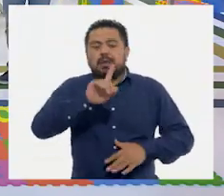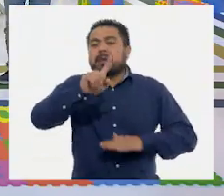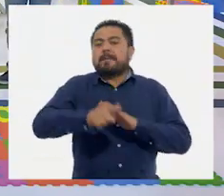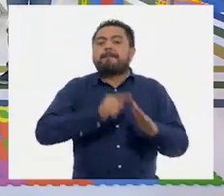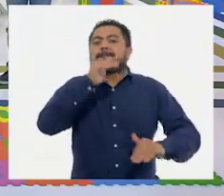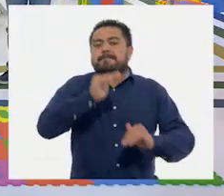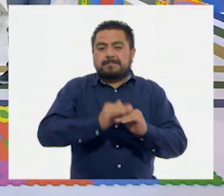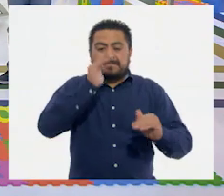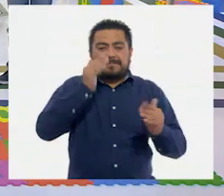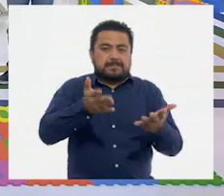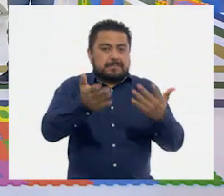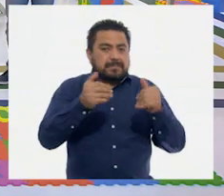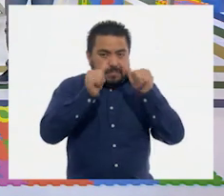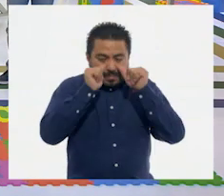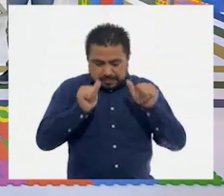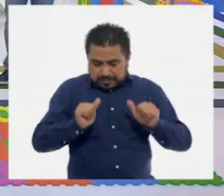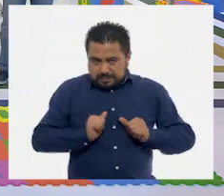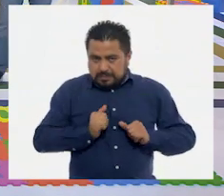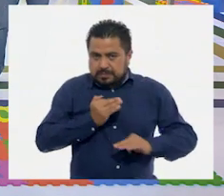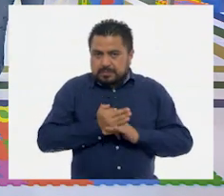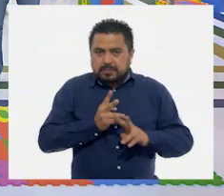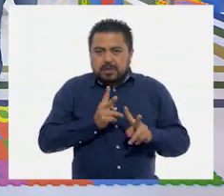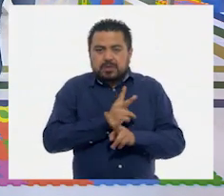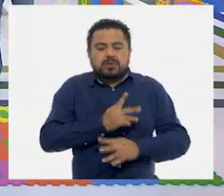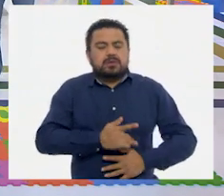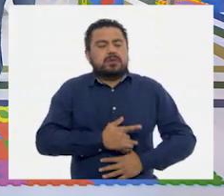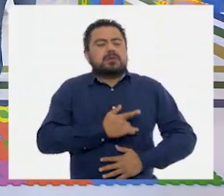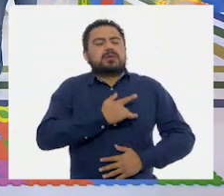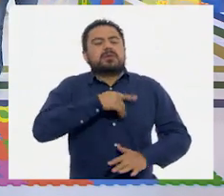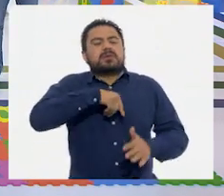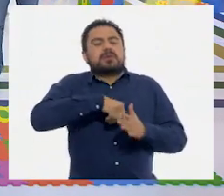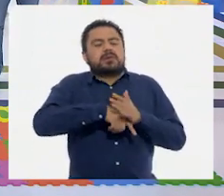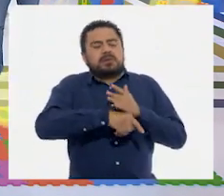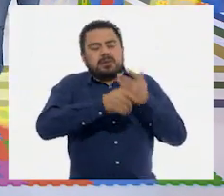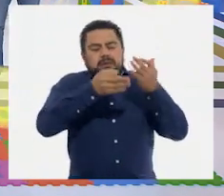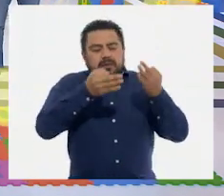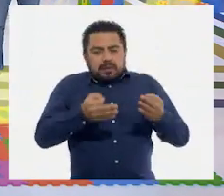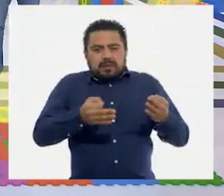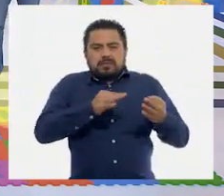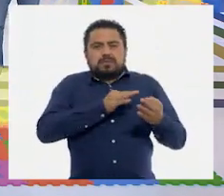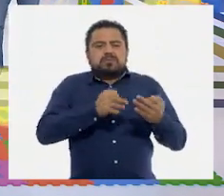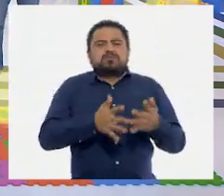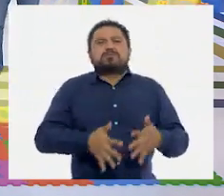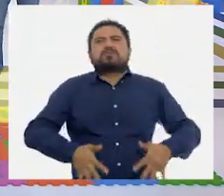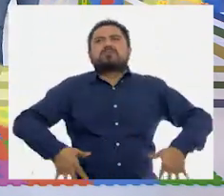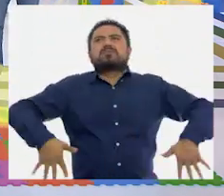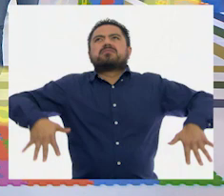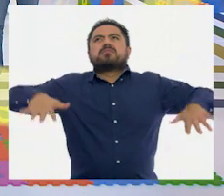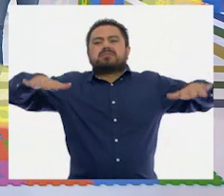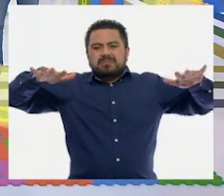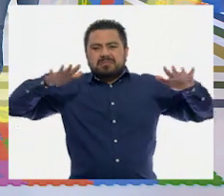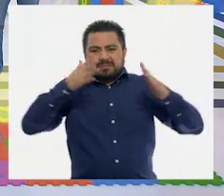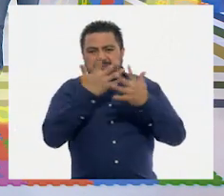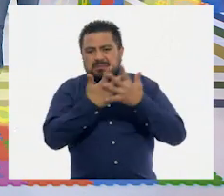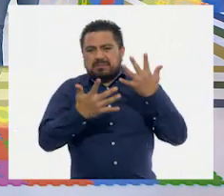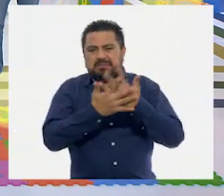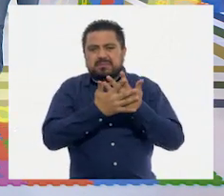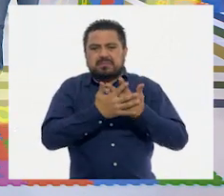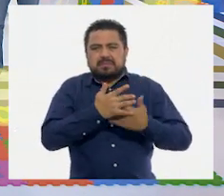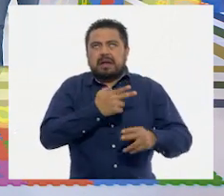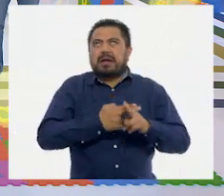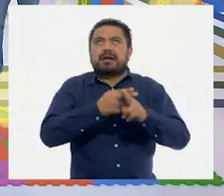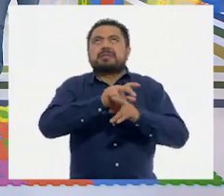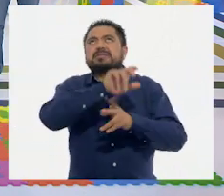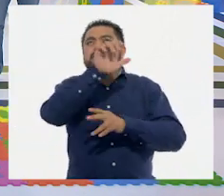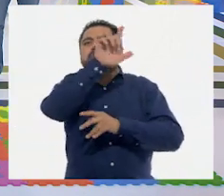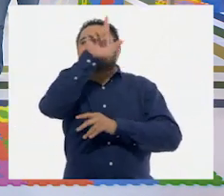más, niñas y niños, pongan atención, respiramos hondo y profundo, podemos subir los brazos hasta el cielo y